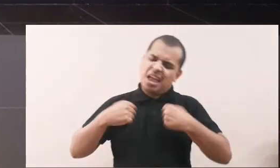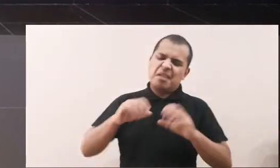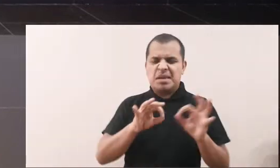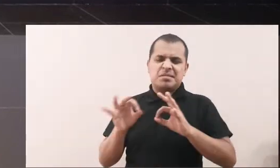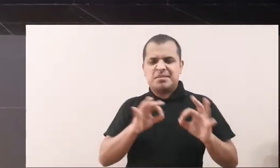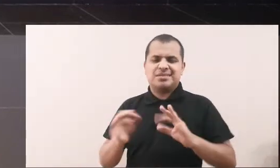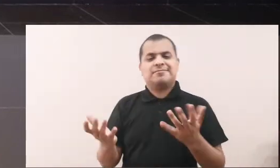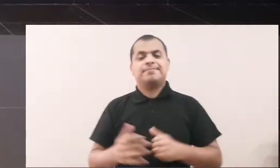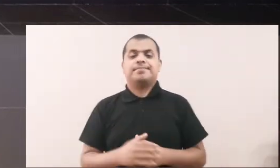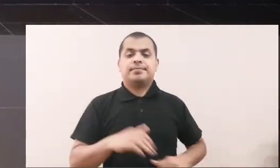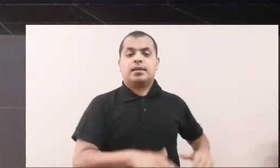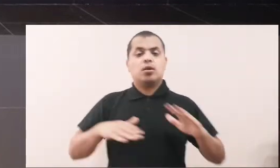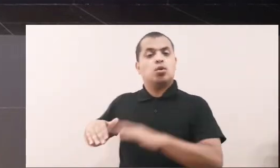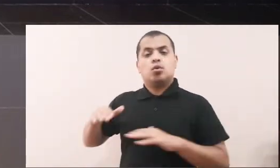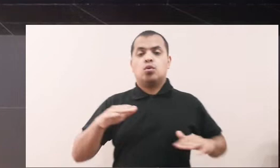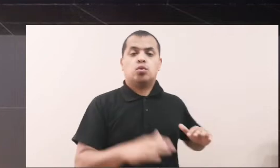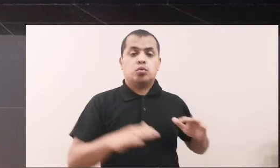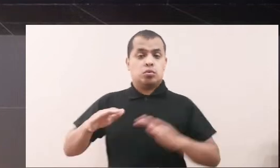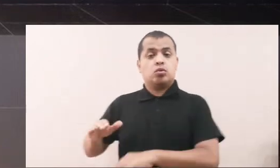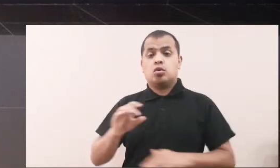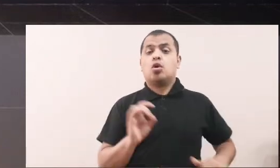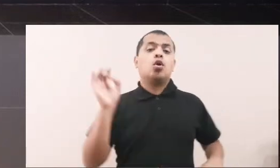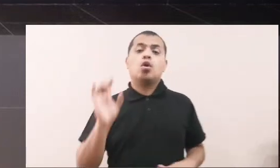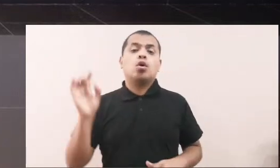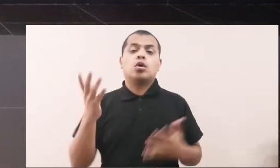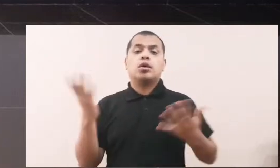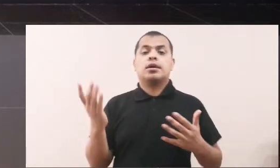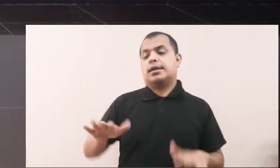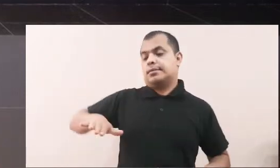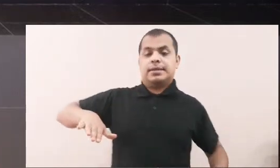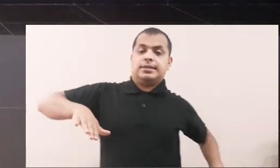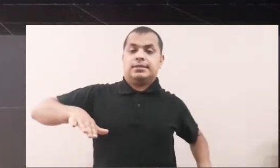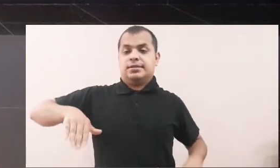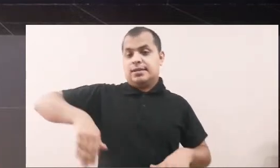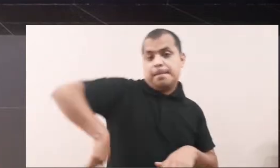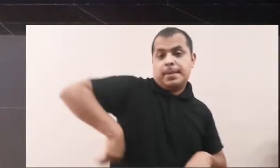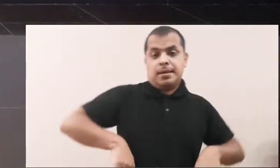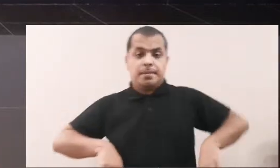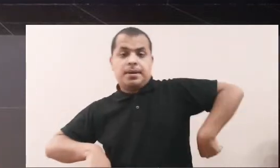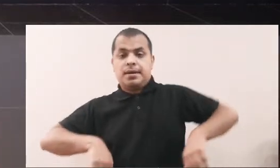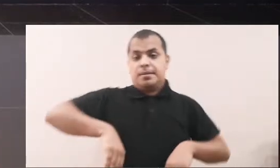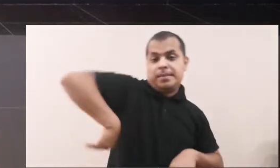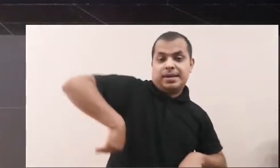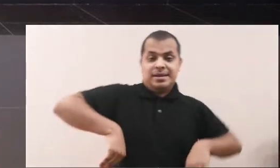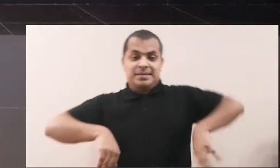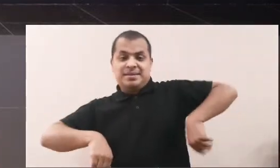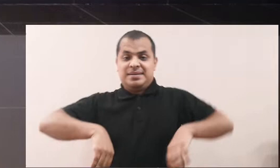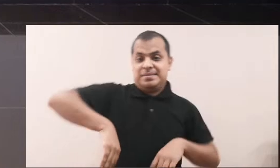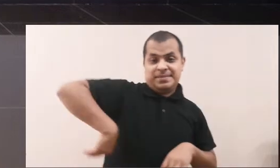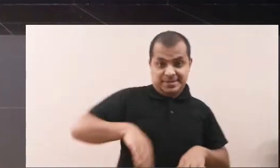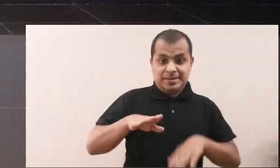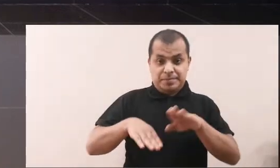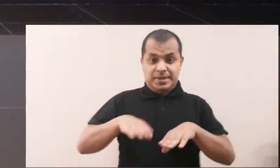¿no? Otro ejercicio hay, por supuesto, ¿cuál? Este, taloneo. Cualquier ejercicio